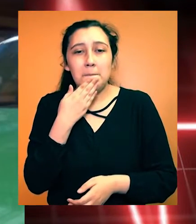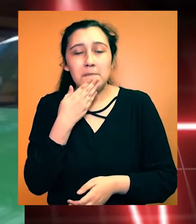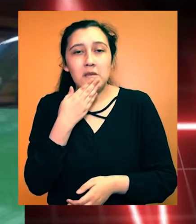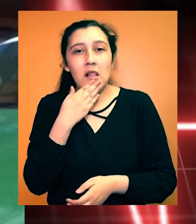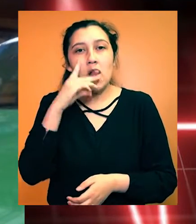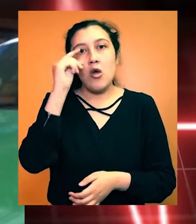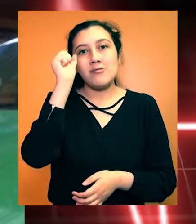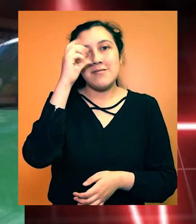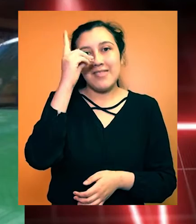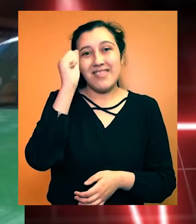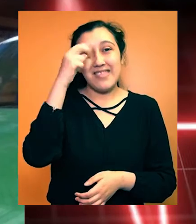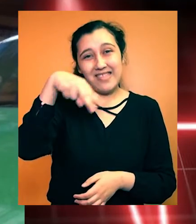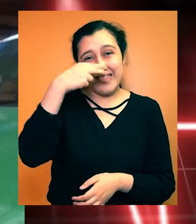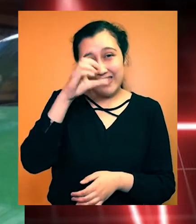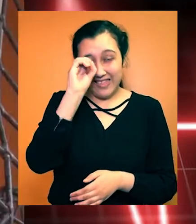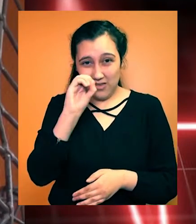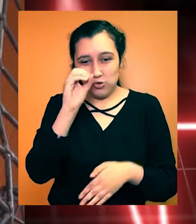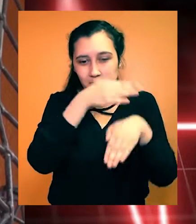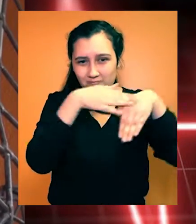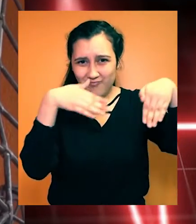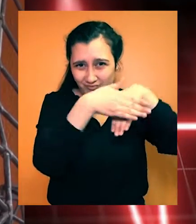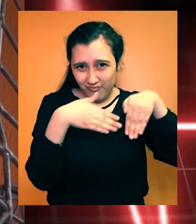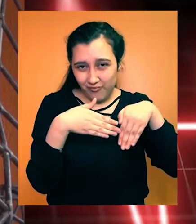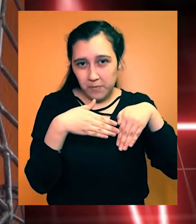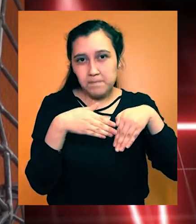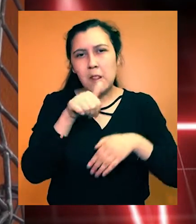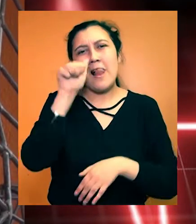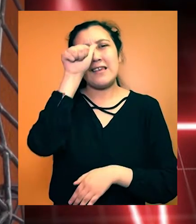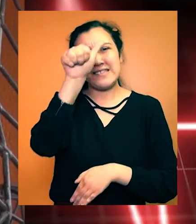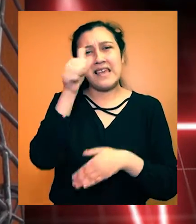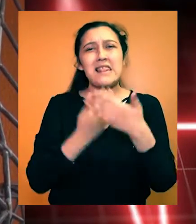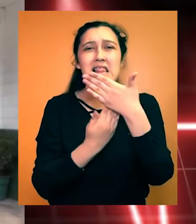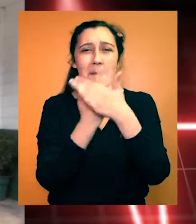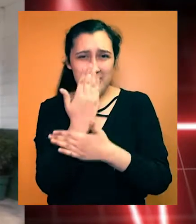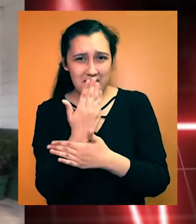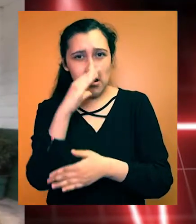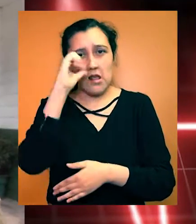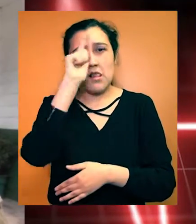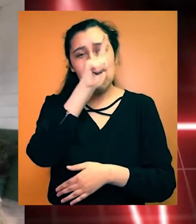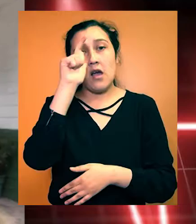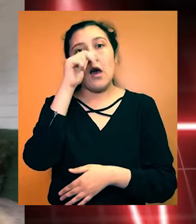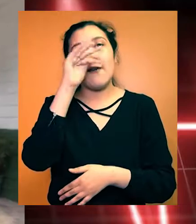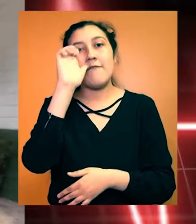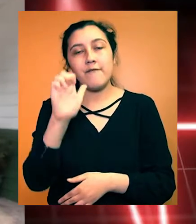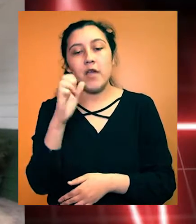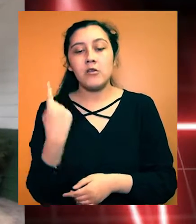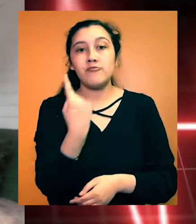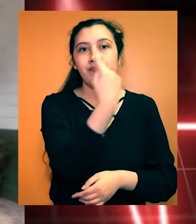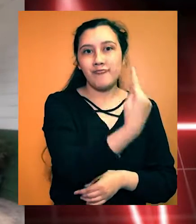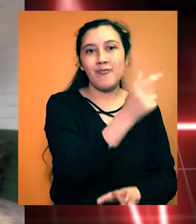además de los daños que se ocasionaron tras forzar la cortina de acceso. Esto fue cerca de las 6 de la mañana en el café que usted me